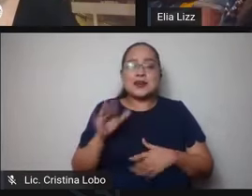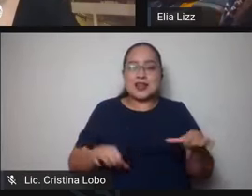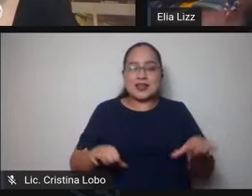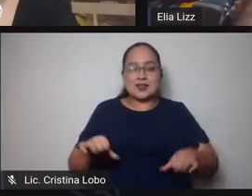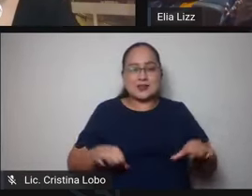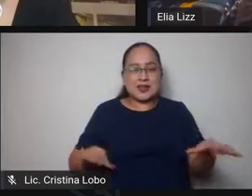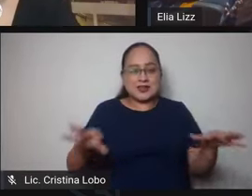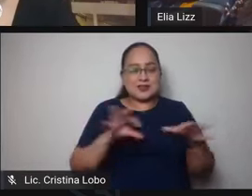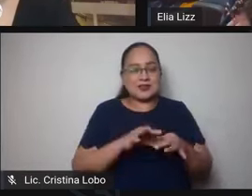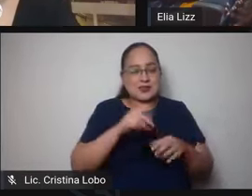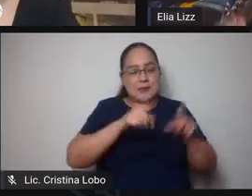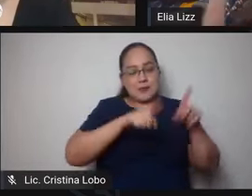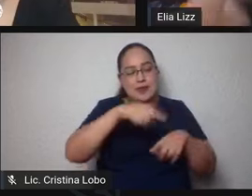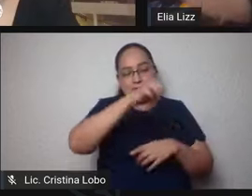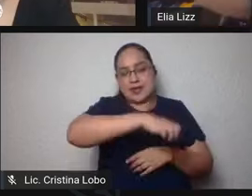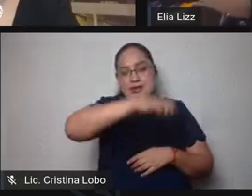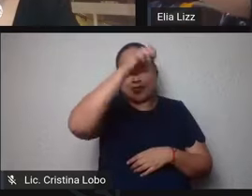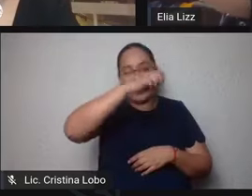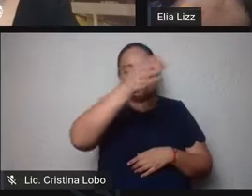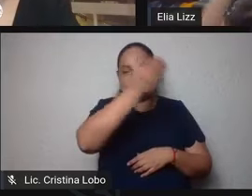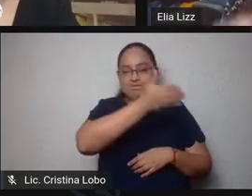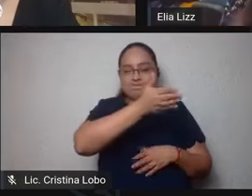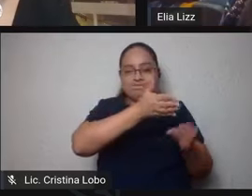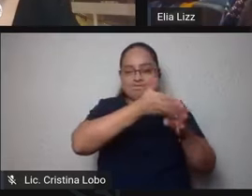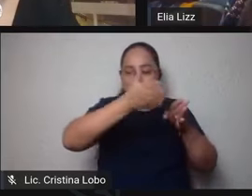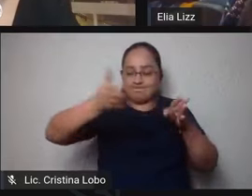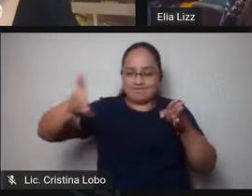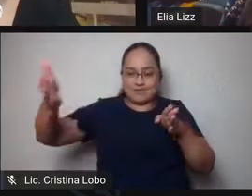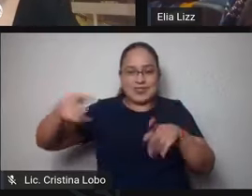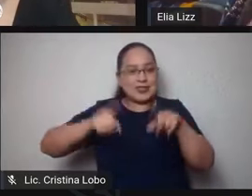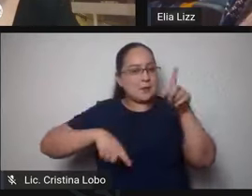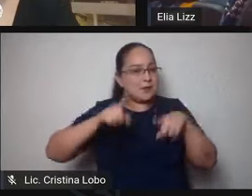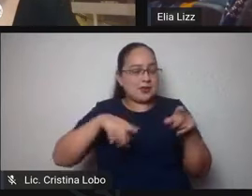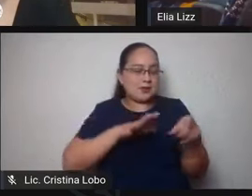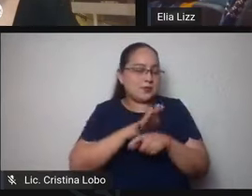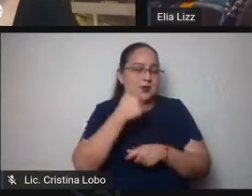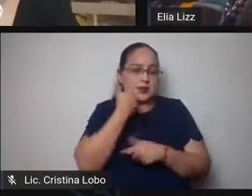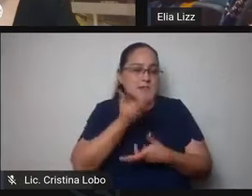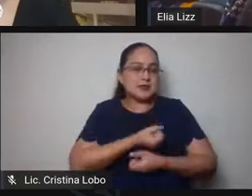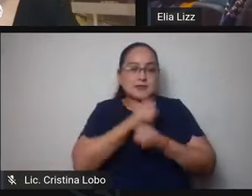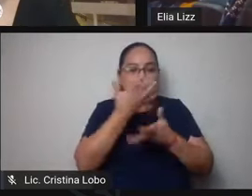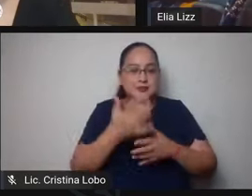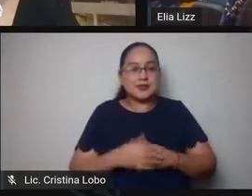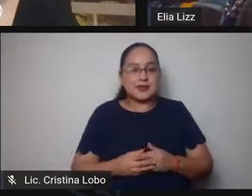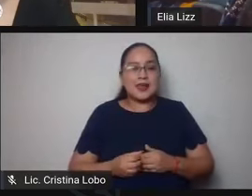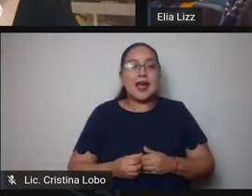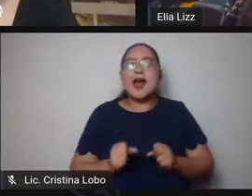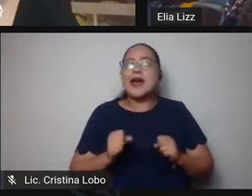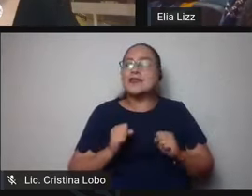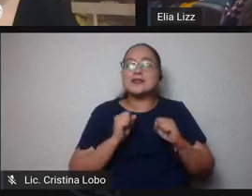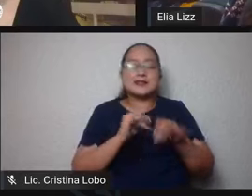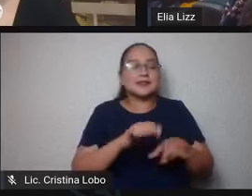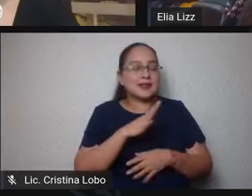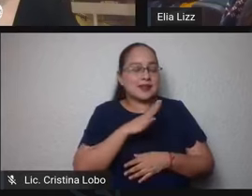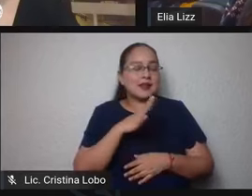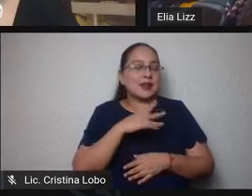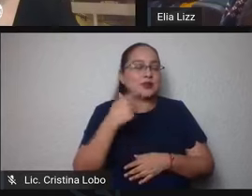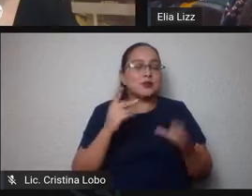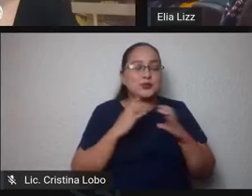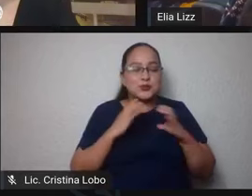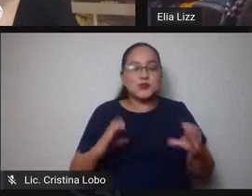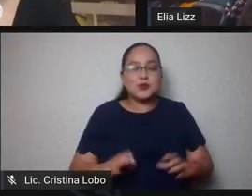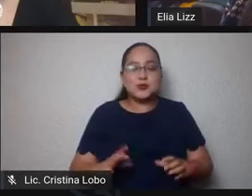para cada edad, dependiendo de lo que se quiera transmitir, van dando esa sensibilización al cuerpo